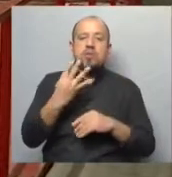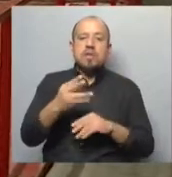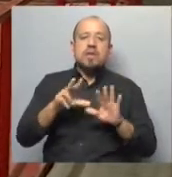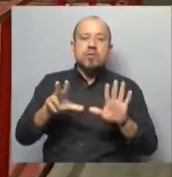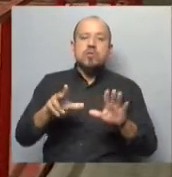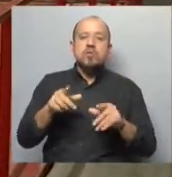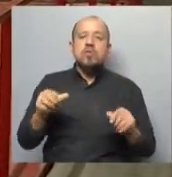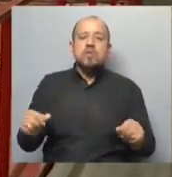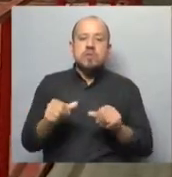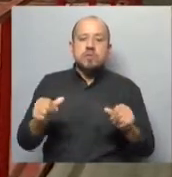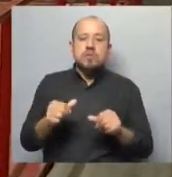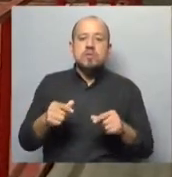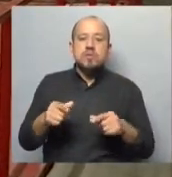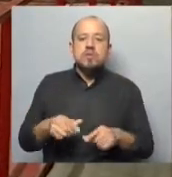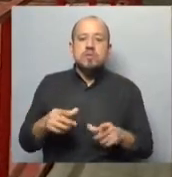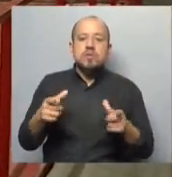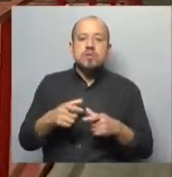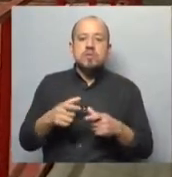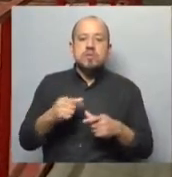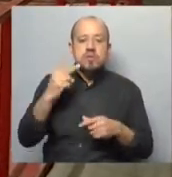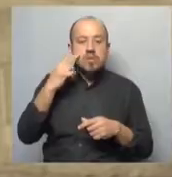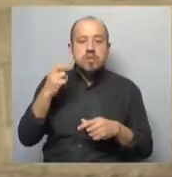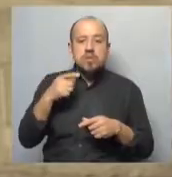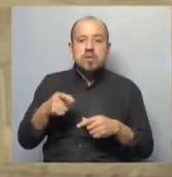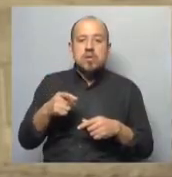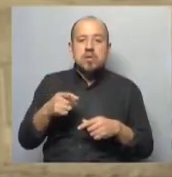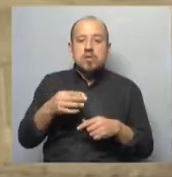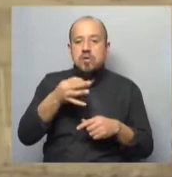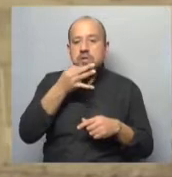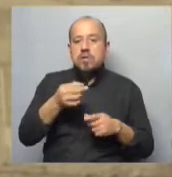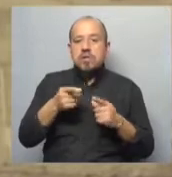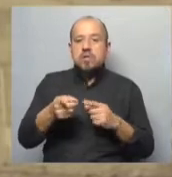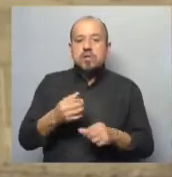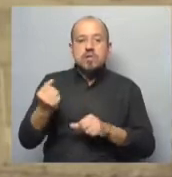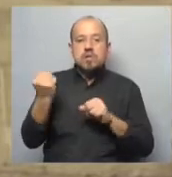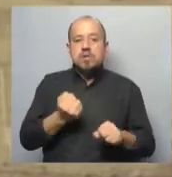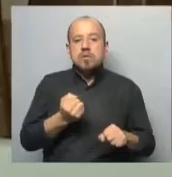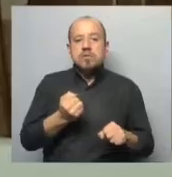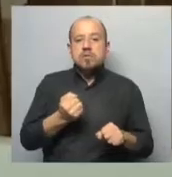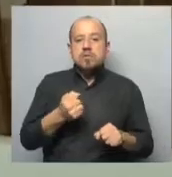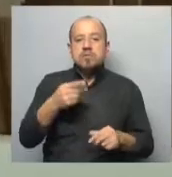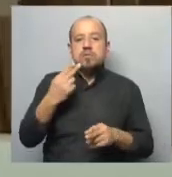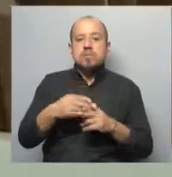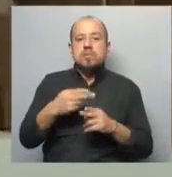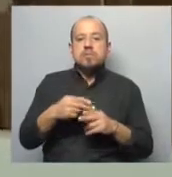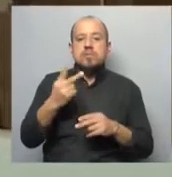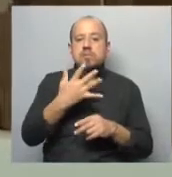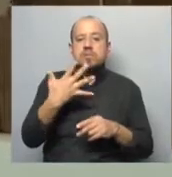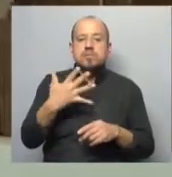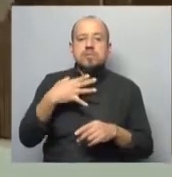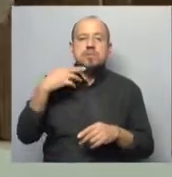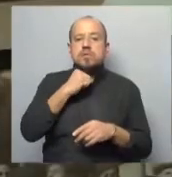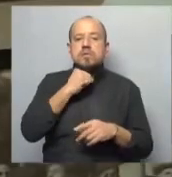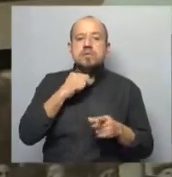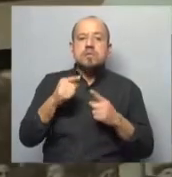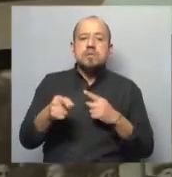oficializó, se juntaron en un bar y bueno, decidieron fundar y llamarse 25 de agosto, el día en que se